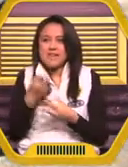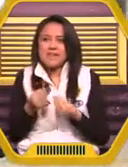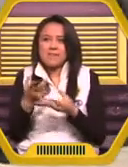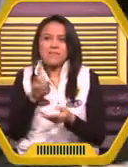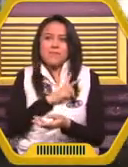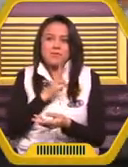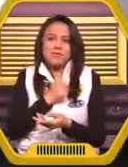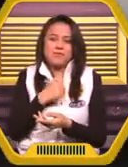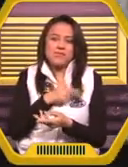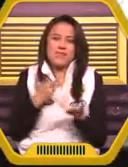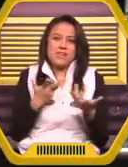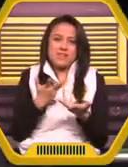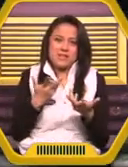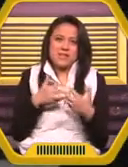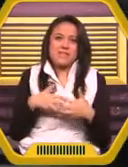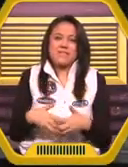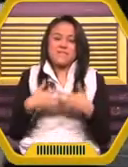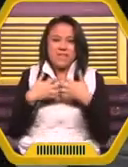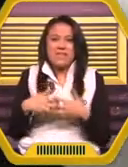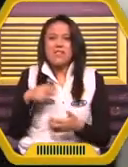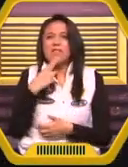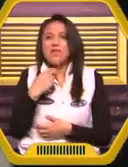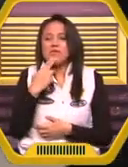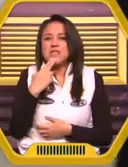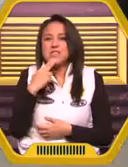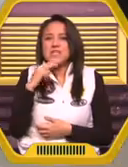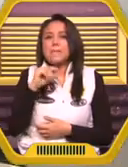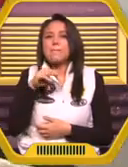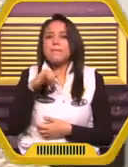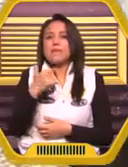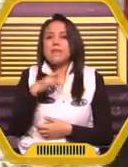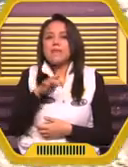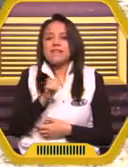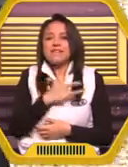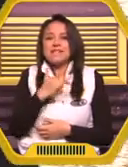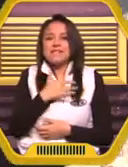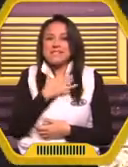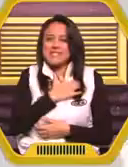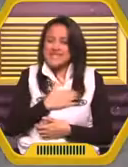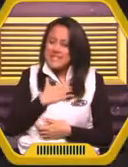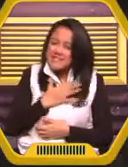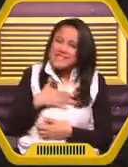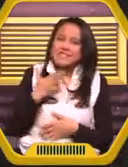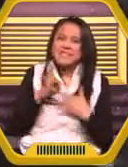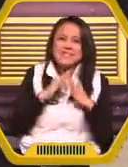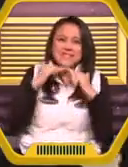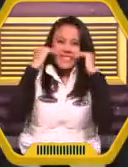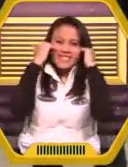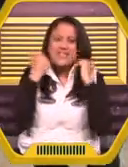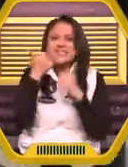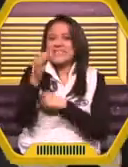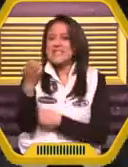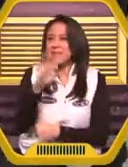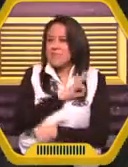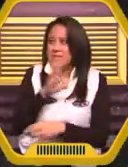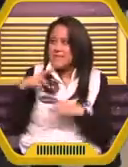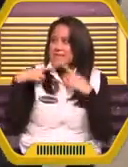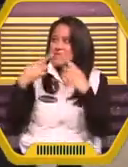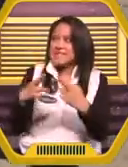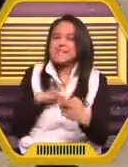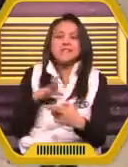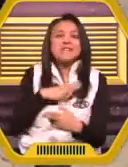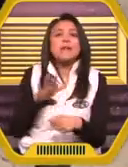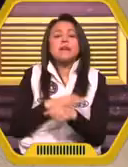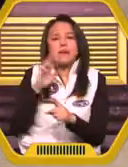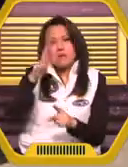fabricamos. Para Fábrica de Dulces Miguelito, es de suma importancia que los niños sonrían este próximo 6 de enero. Recuerde que la misión